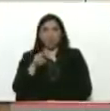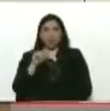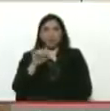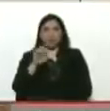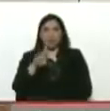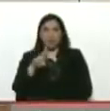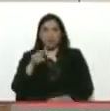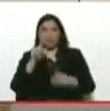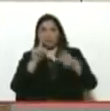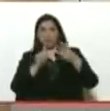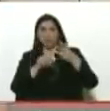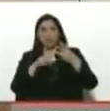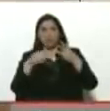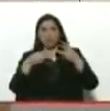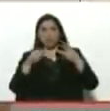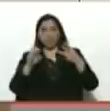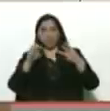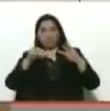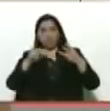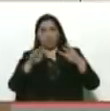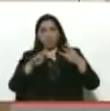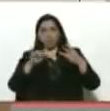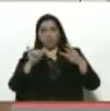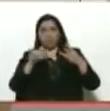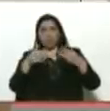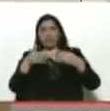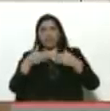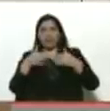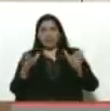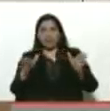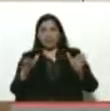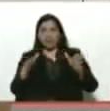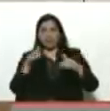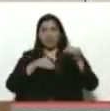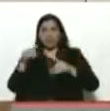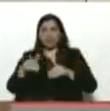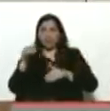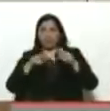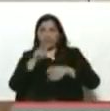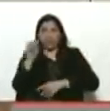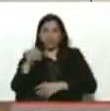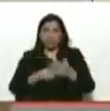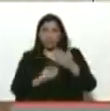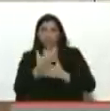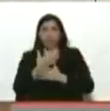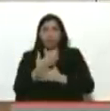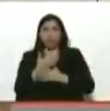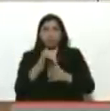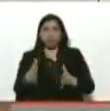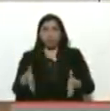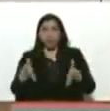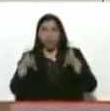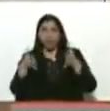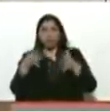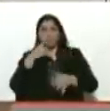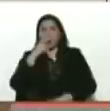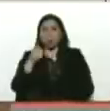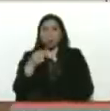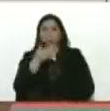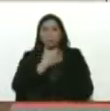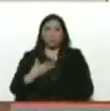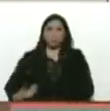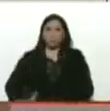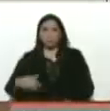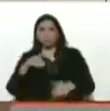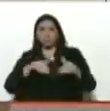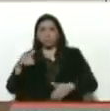firman en el CNE el acuerdo de garantías electorales. 20 de mayo, elección presidencial. gana Nicolás Maduro Moros con más